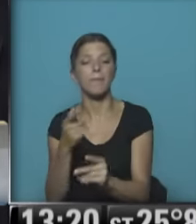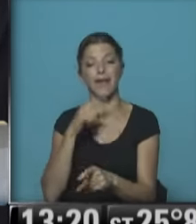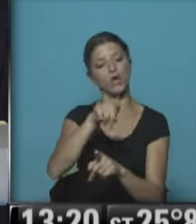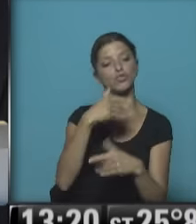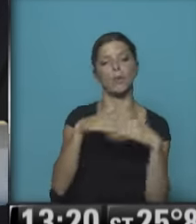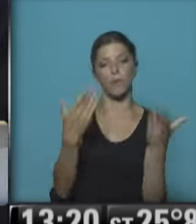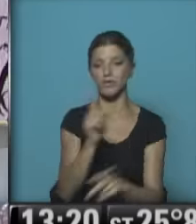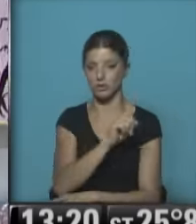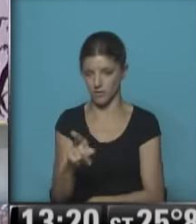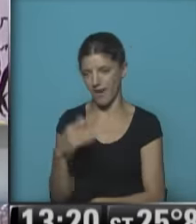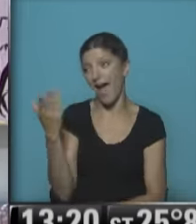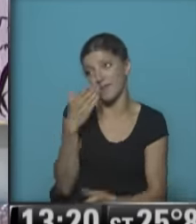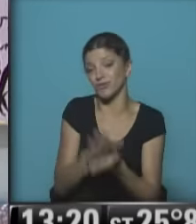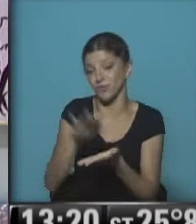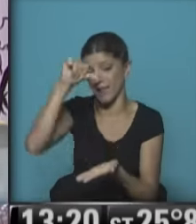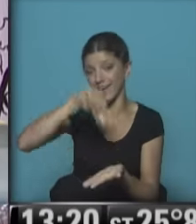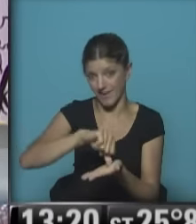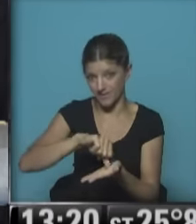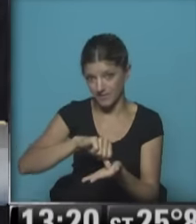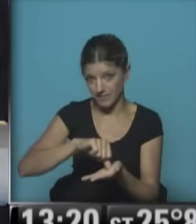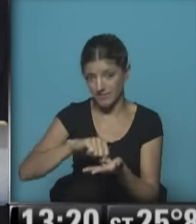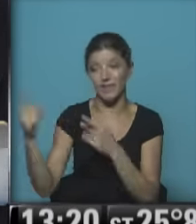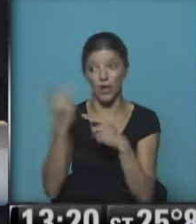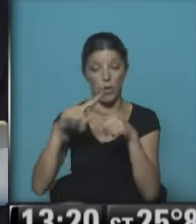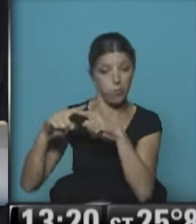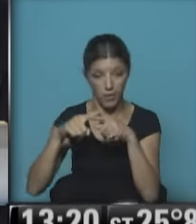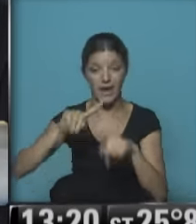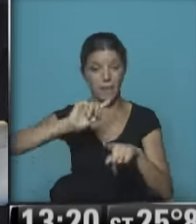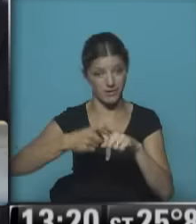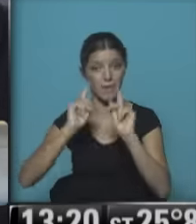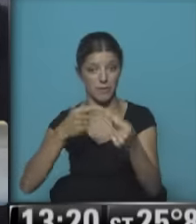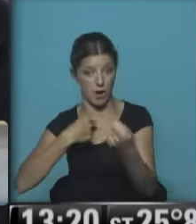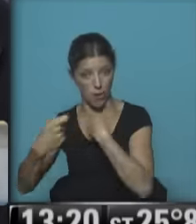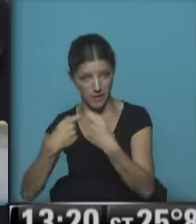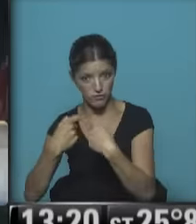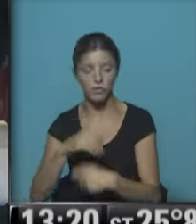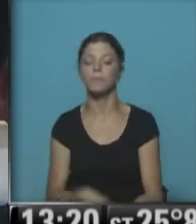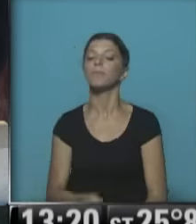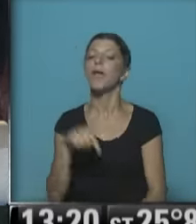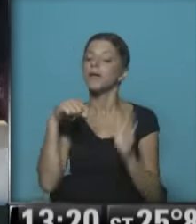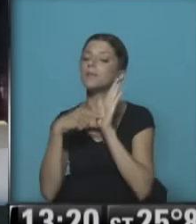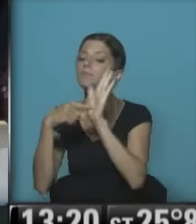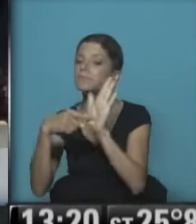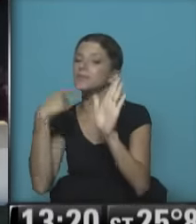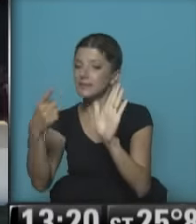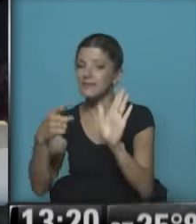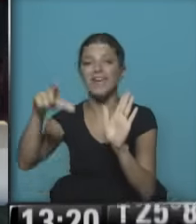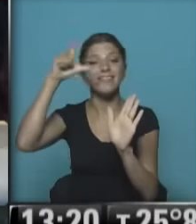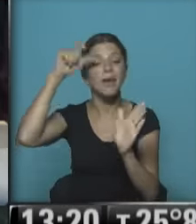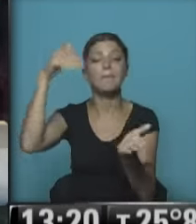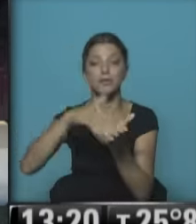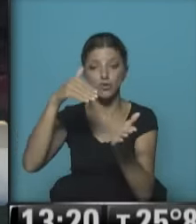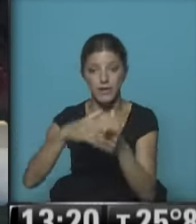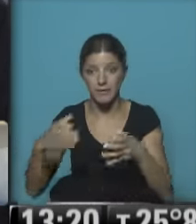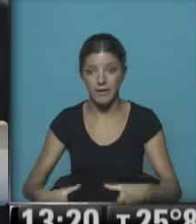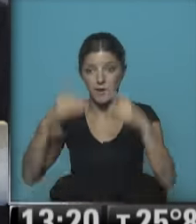Irán, claro. Lo que estábamos hablando acá de la disputa política, pero también comercial. Y acá dicen que ellos tienen una producción diaria de 10 millones de barriles.